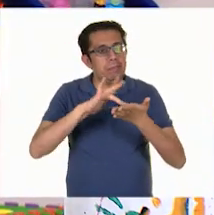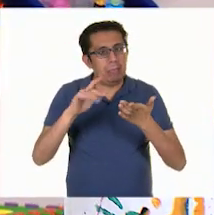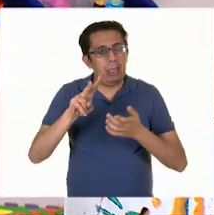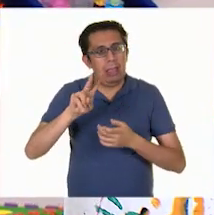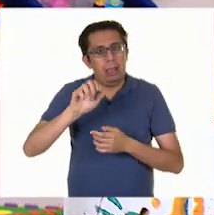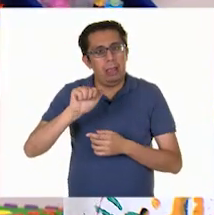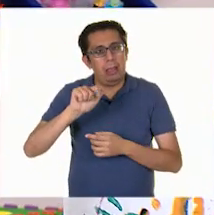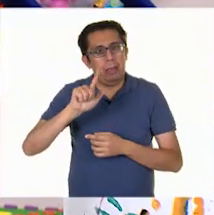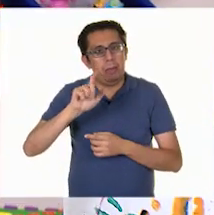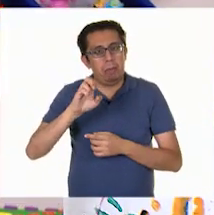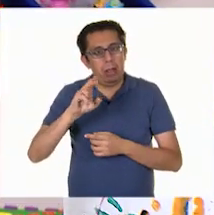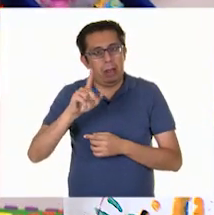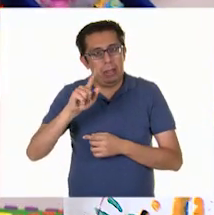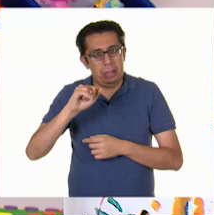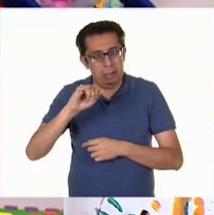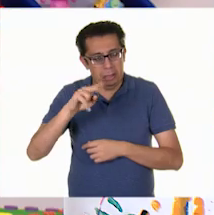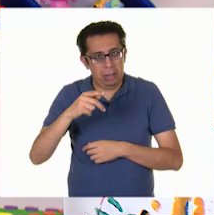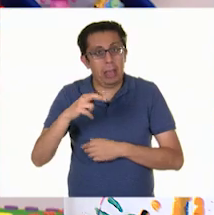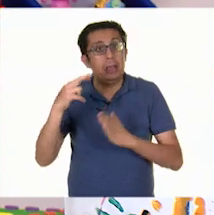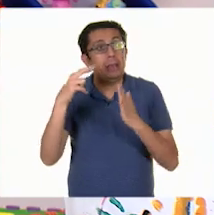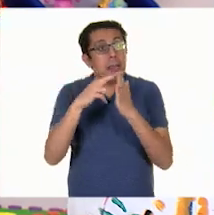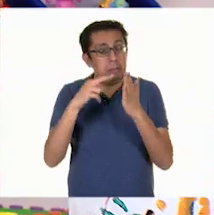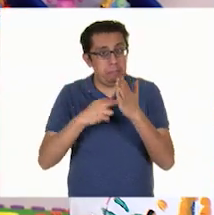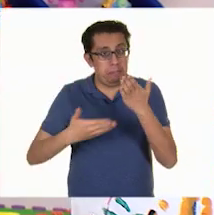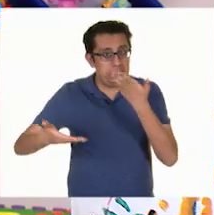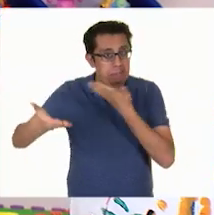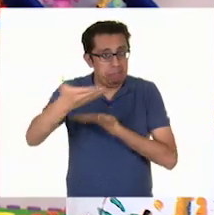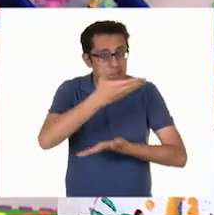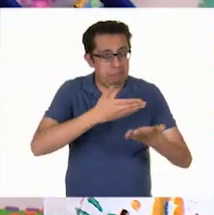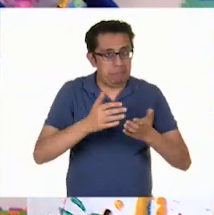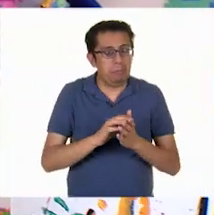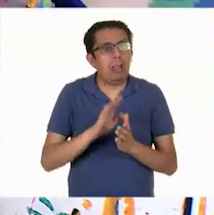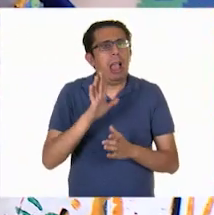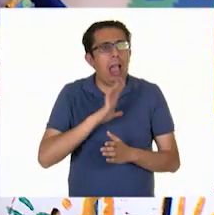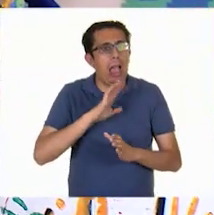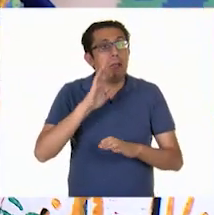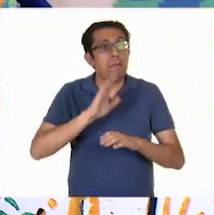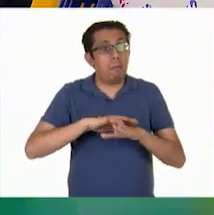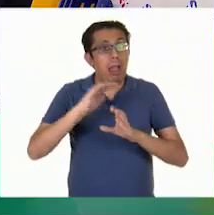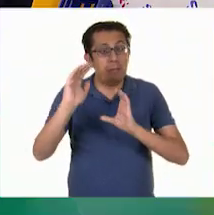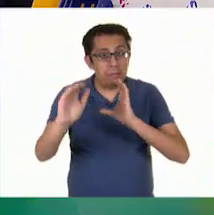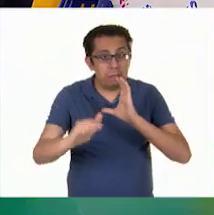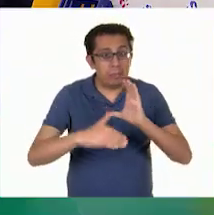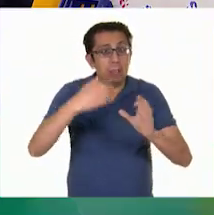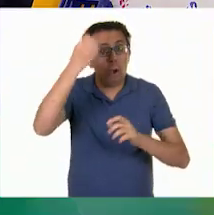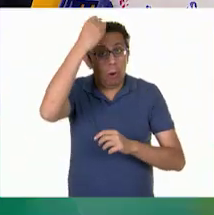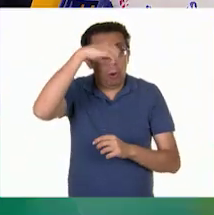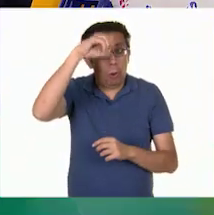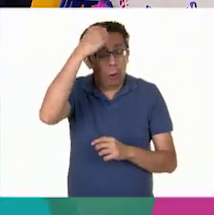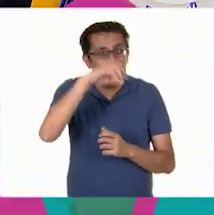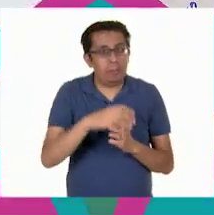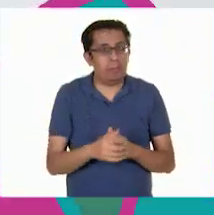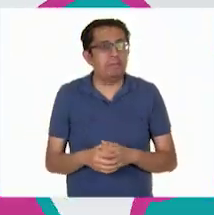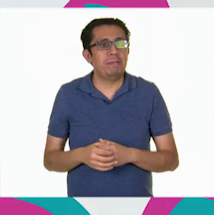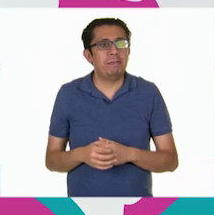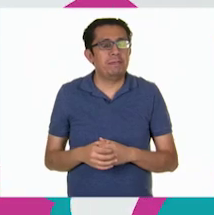compartió, y están listas las siguientes opiniones que Gloria nos mandó. A ver, ¿qué les parece? Sí, vamos a verlas. Excelente.